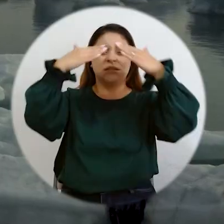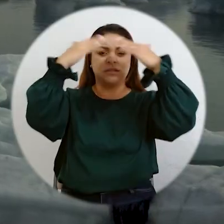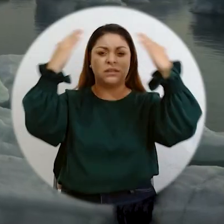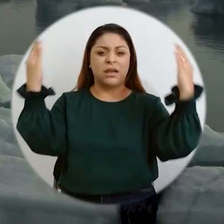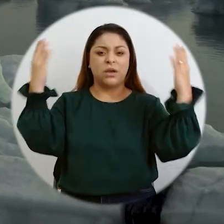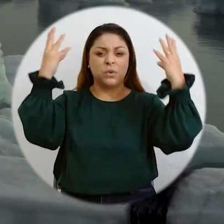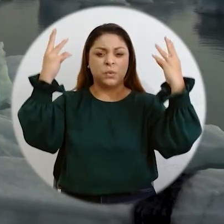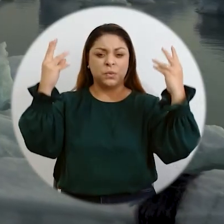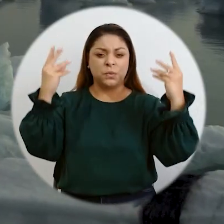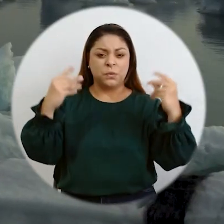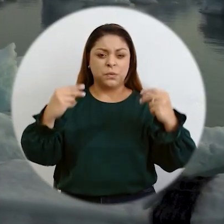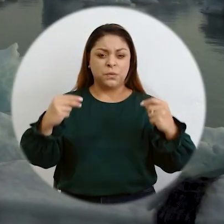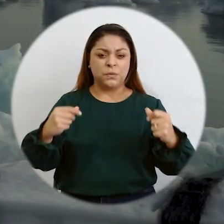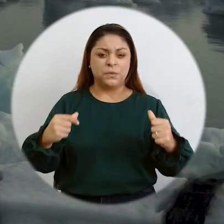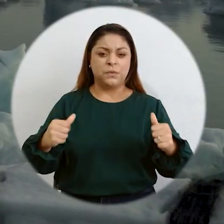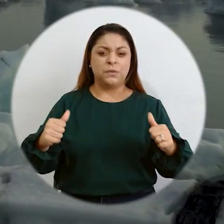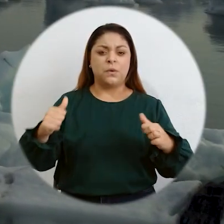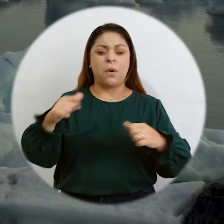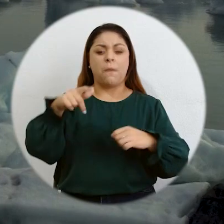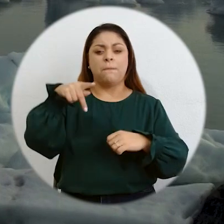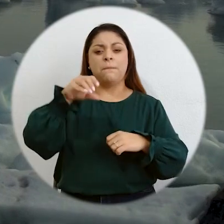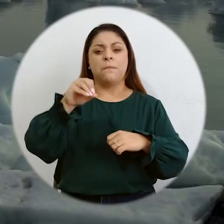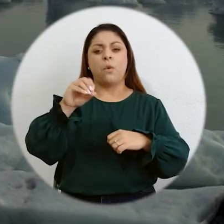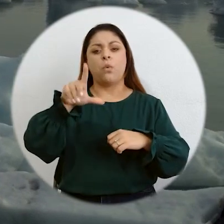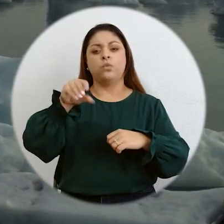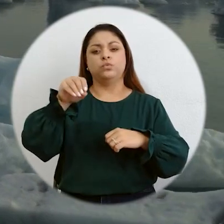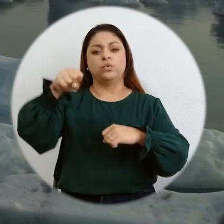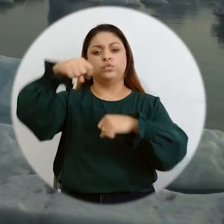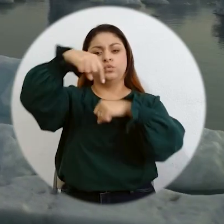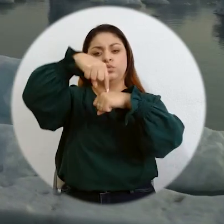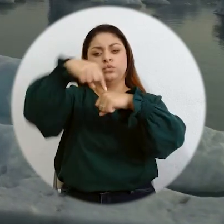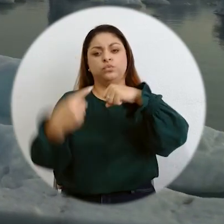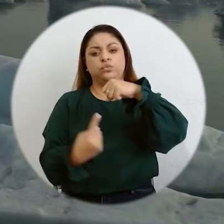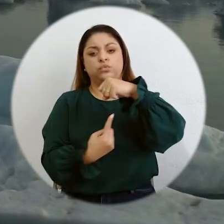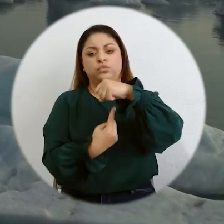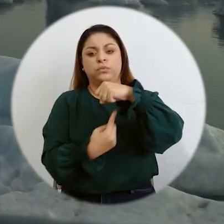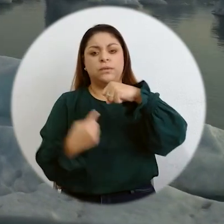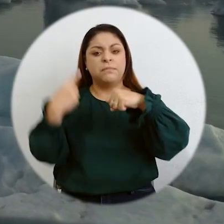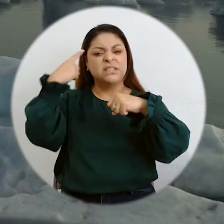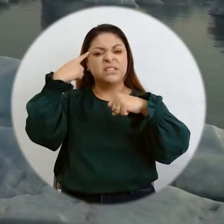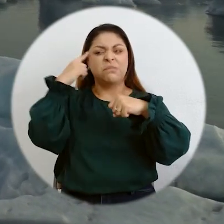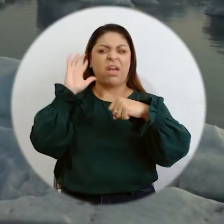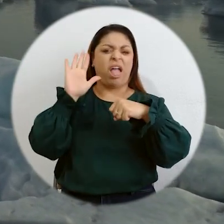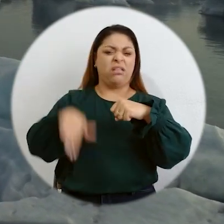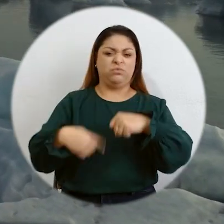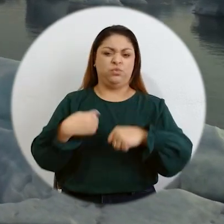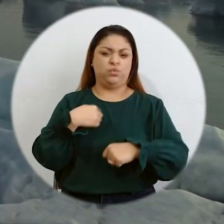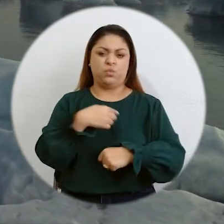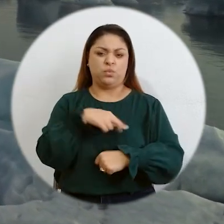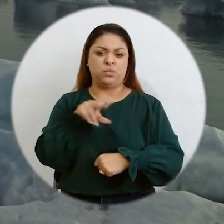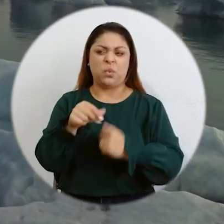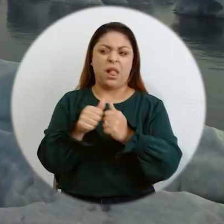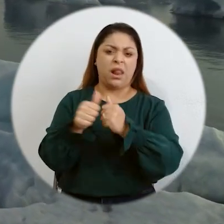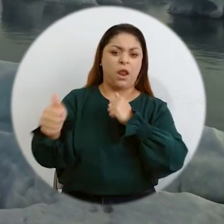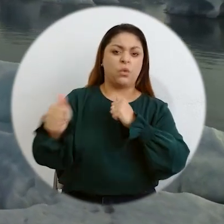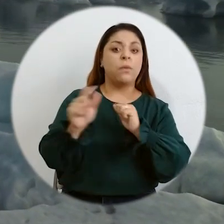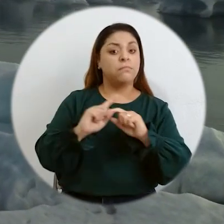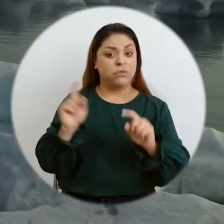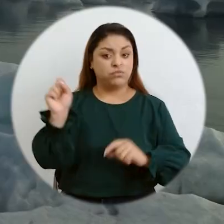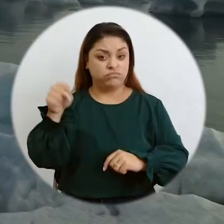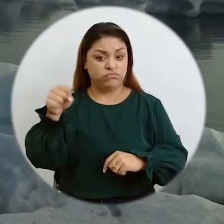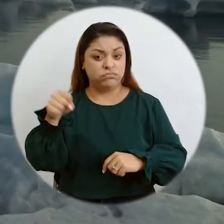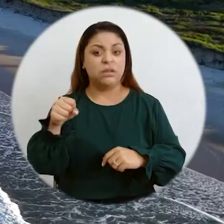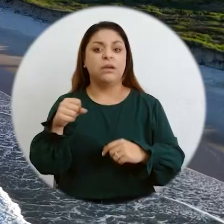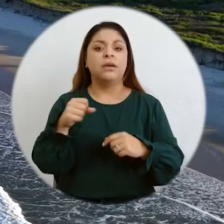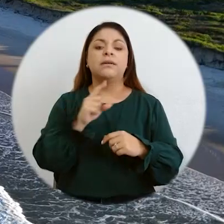los polos. Es decir, es algo que parece muy lejano para un país en el trópico como el nuestro, pero que al final los